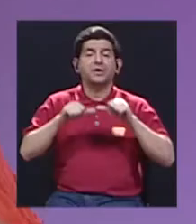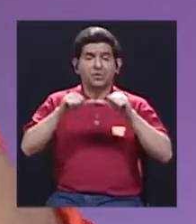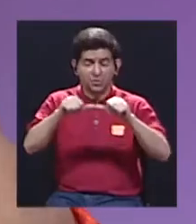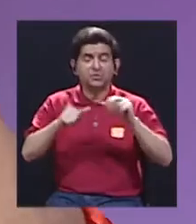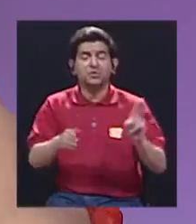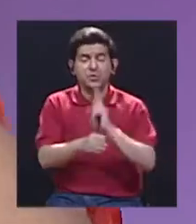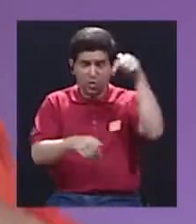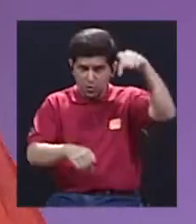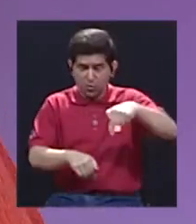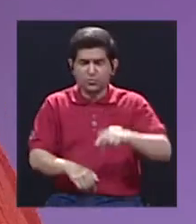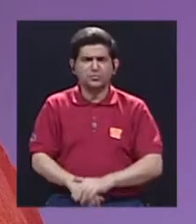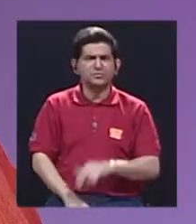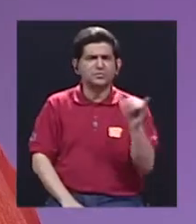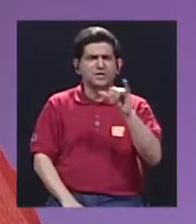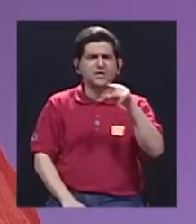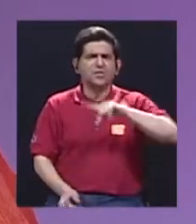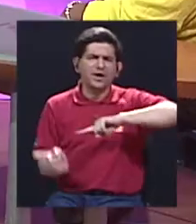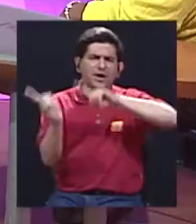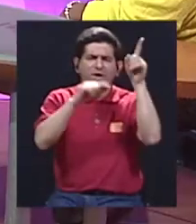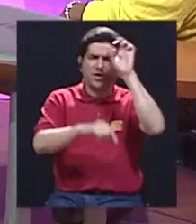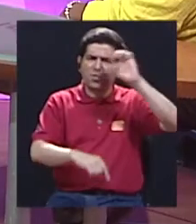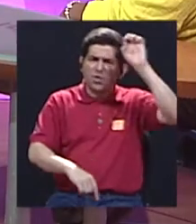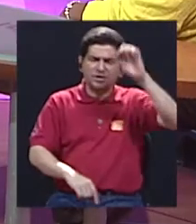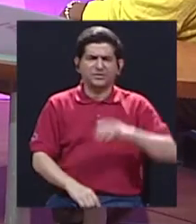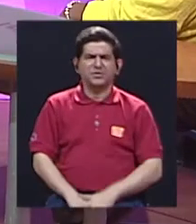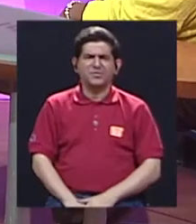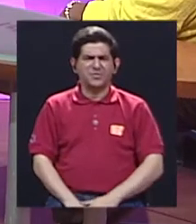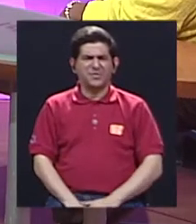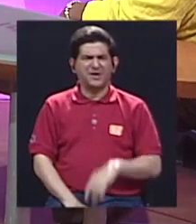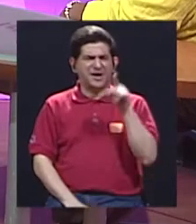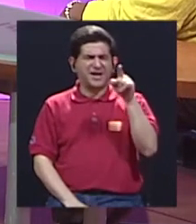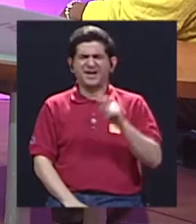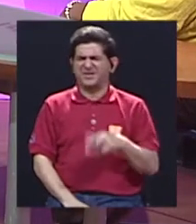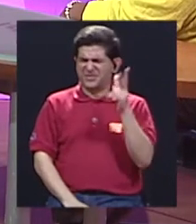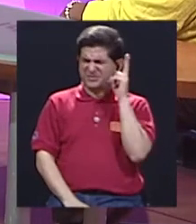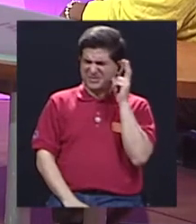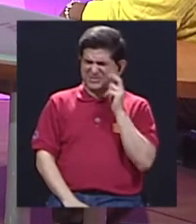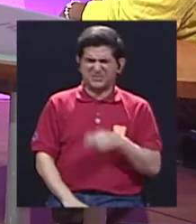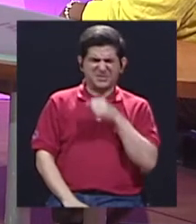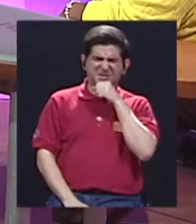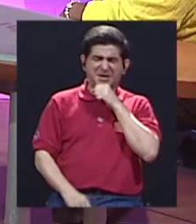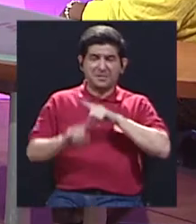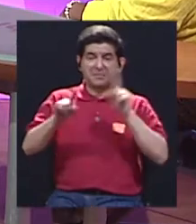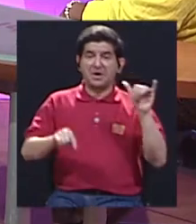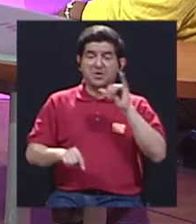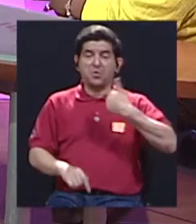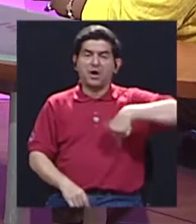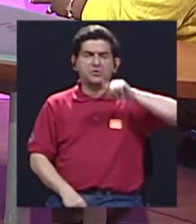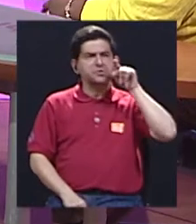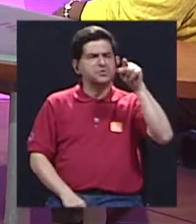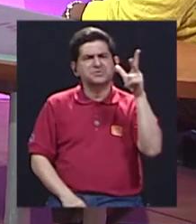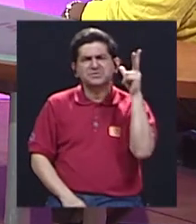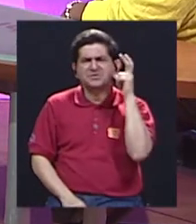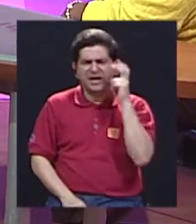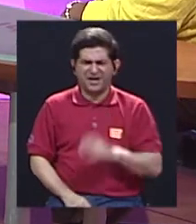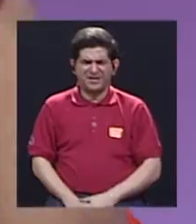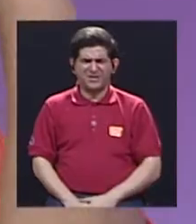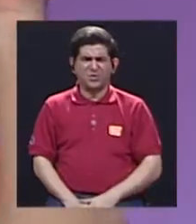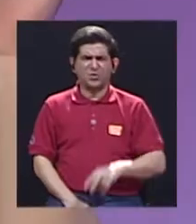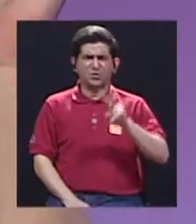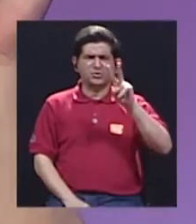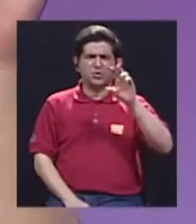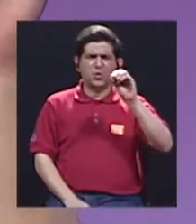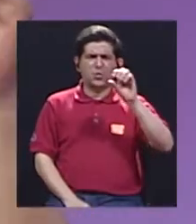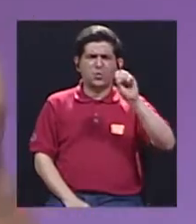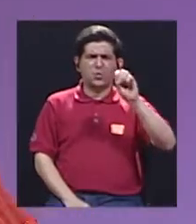usando aquí que es lo mismo que cuando vas a europa que a ellos nosotros les son amos arcaicos ya nosotros ellos nos suenan arcaicos vosotros a nosotros